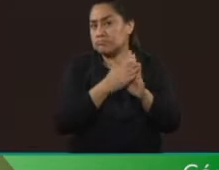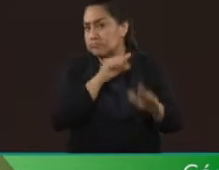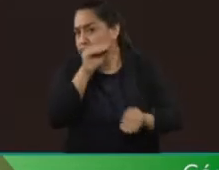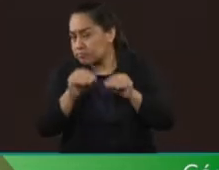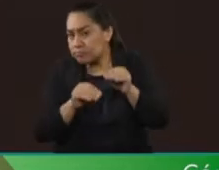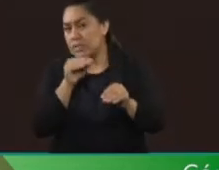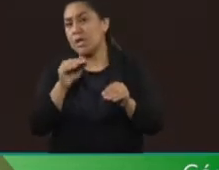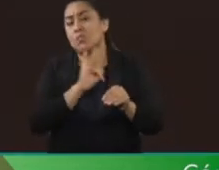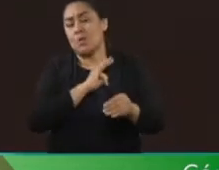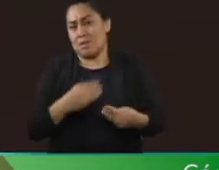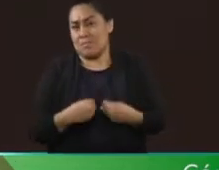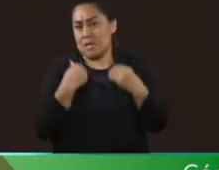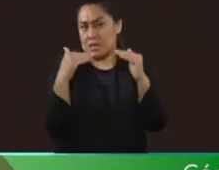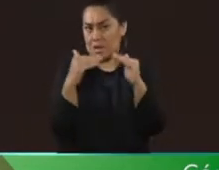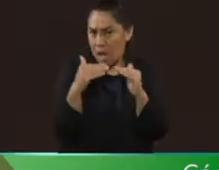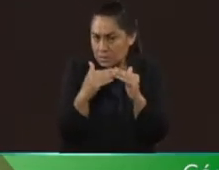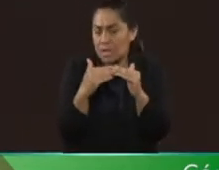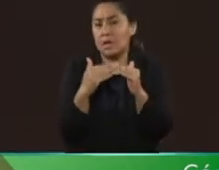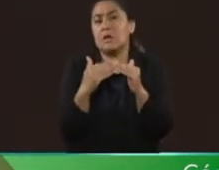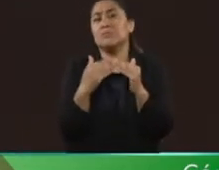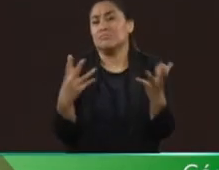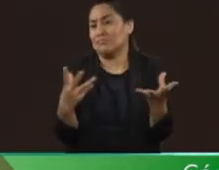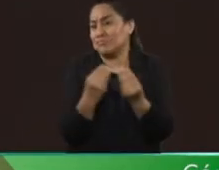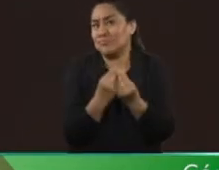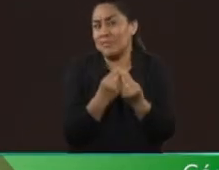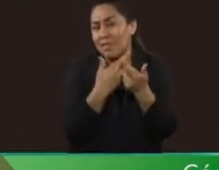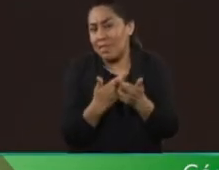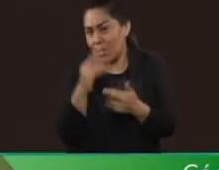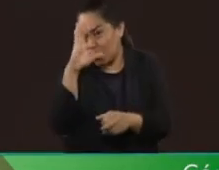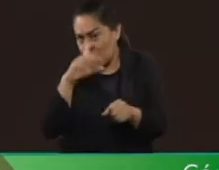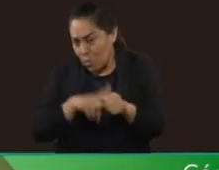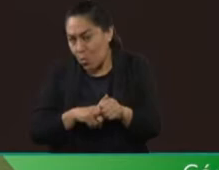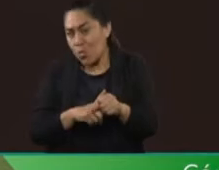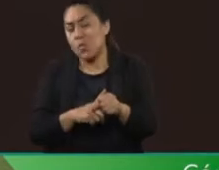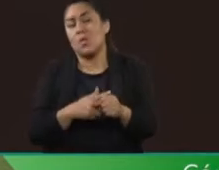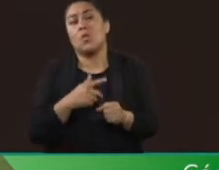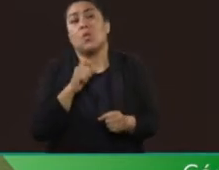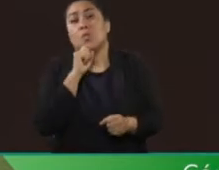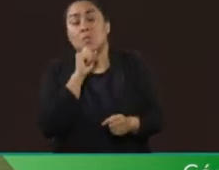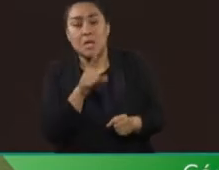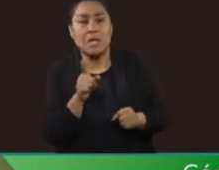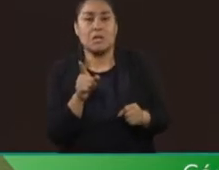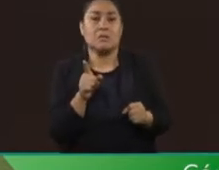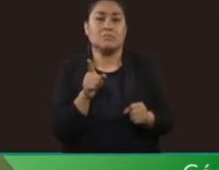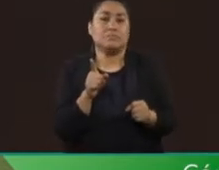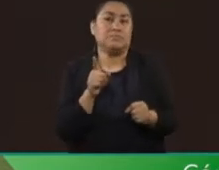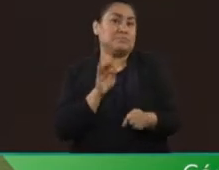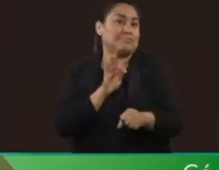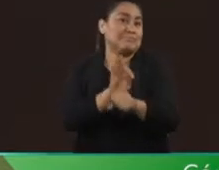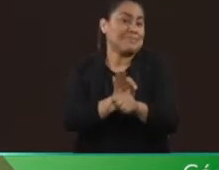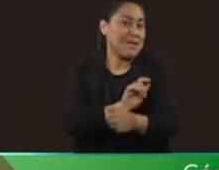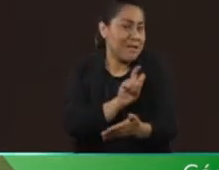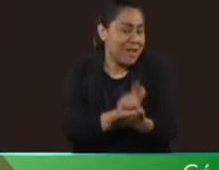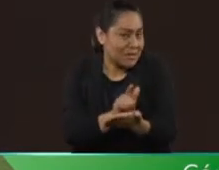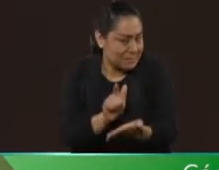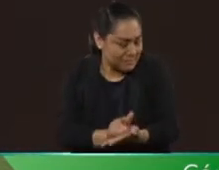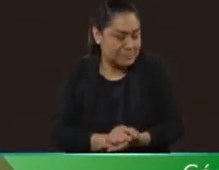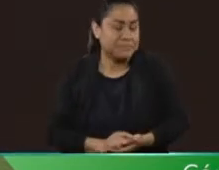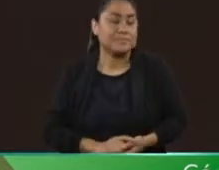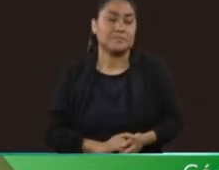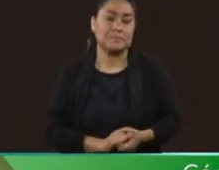habitabilidad adecuación cultural y seguridad y seguridad jurídica en